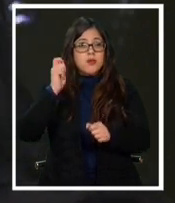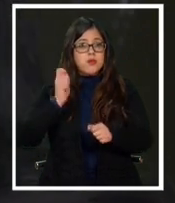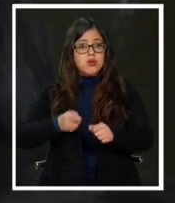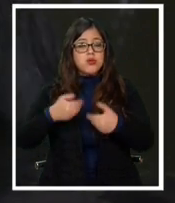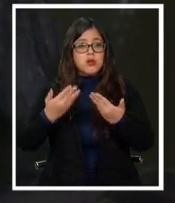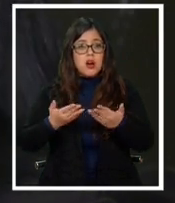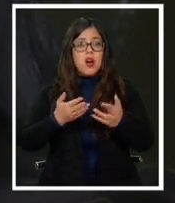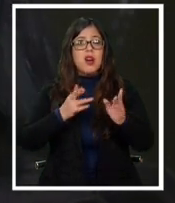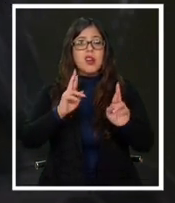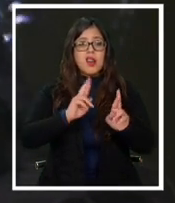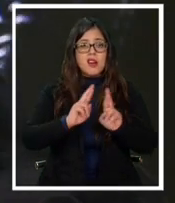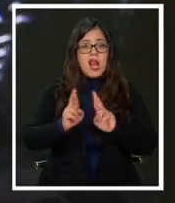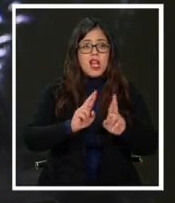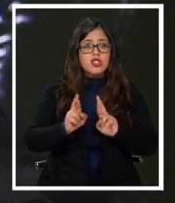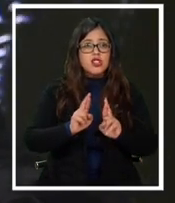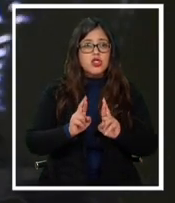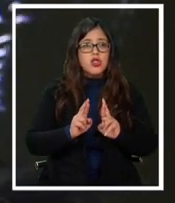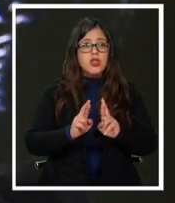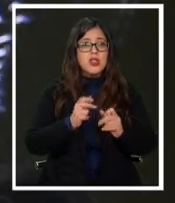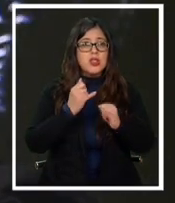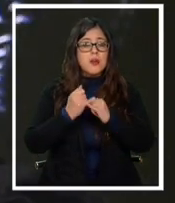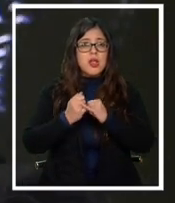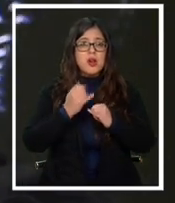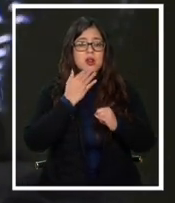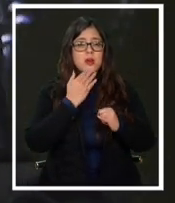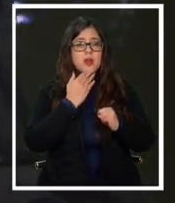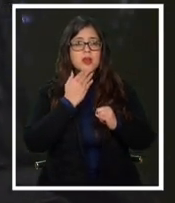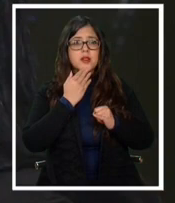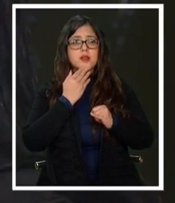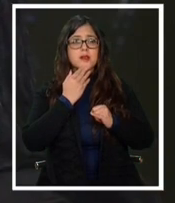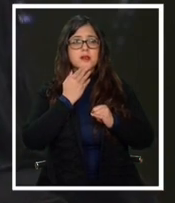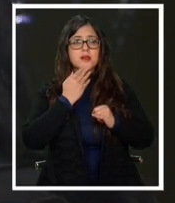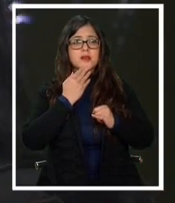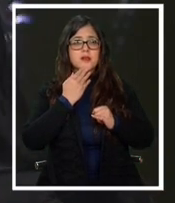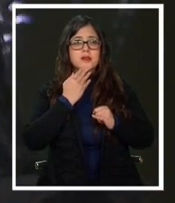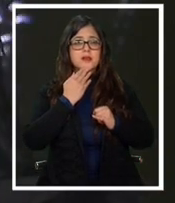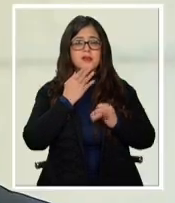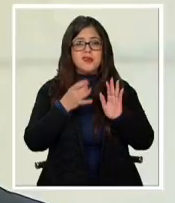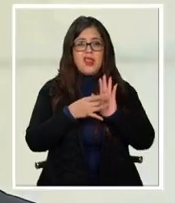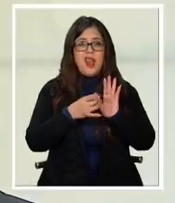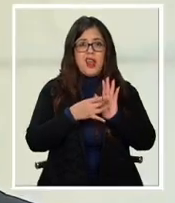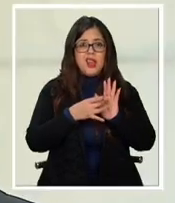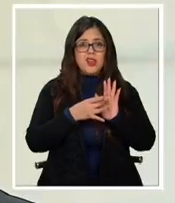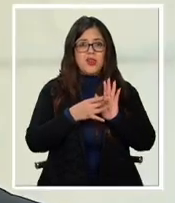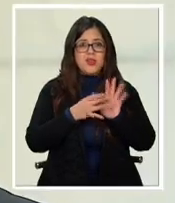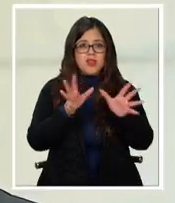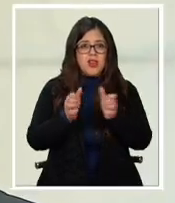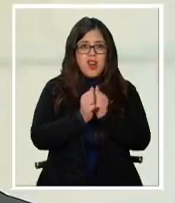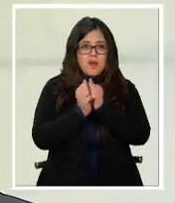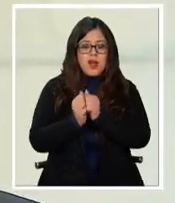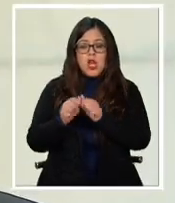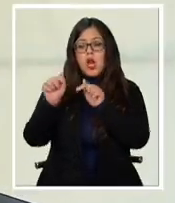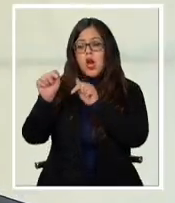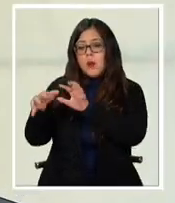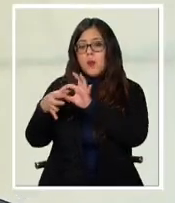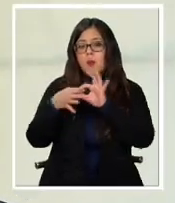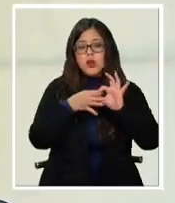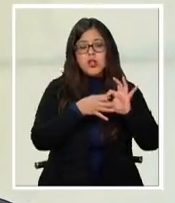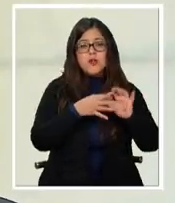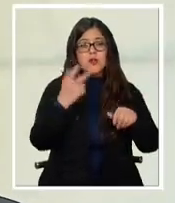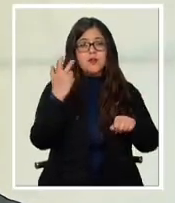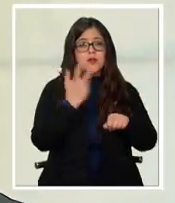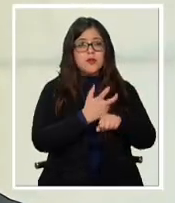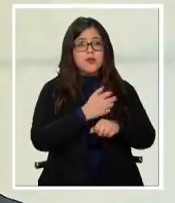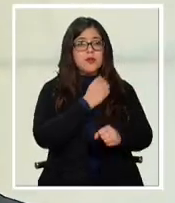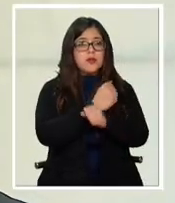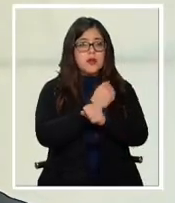una relación no solo de amistad, sino también de delitos. Ahora, por ese hecho del asalto al